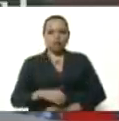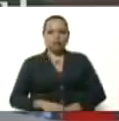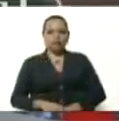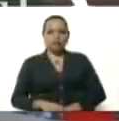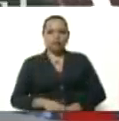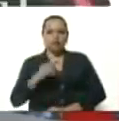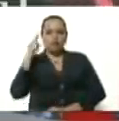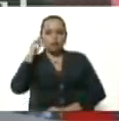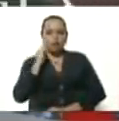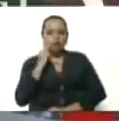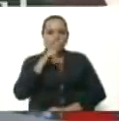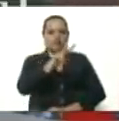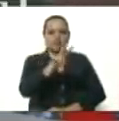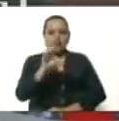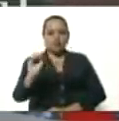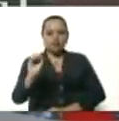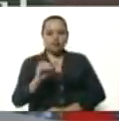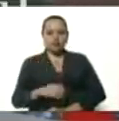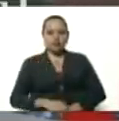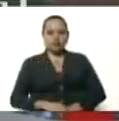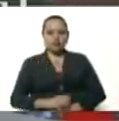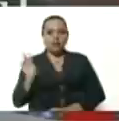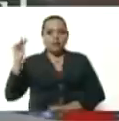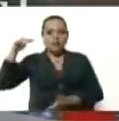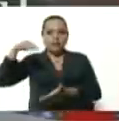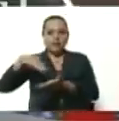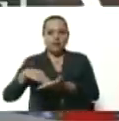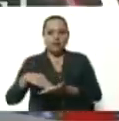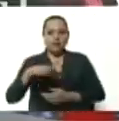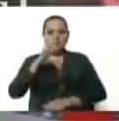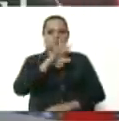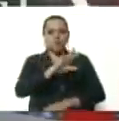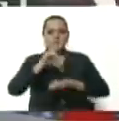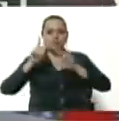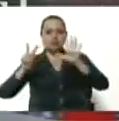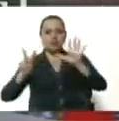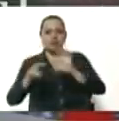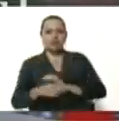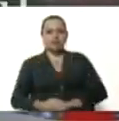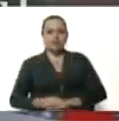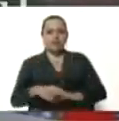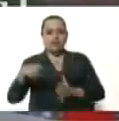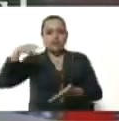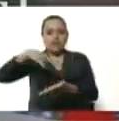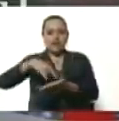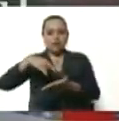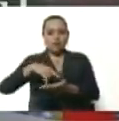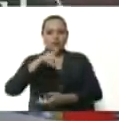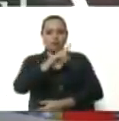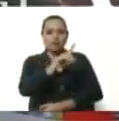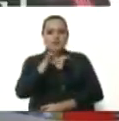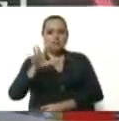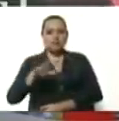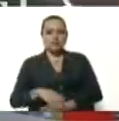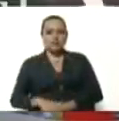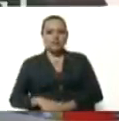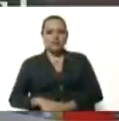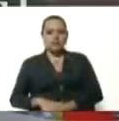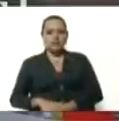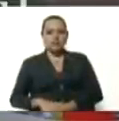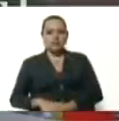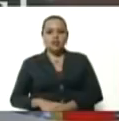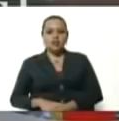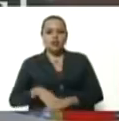Bolívar tenemos 20, en Miranda tenemos 57, en Carabobo 15, en Cojedes